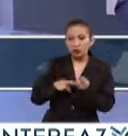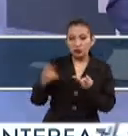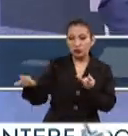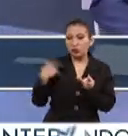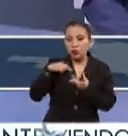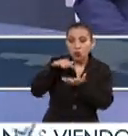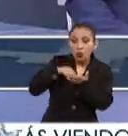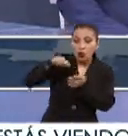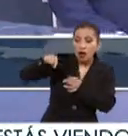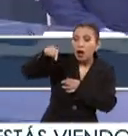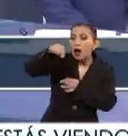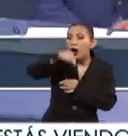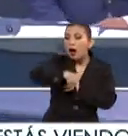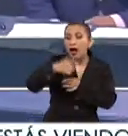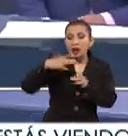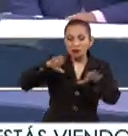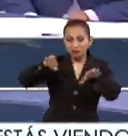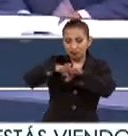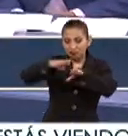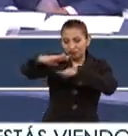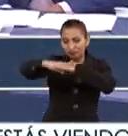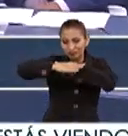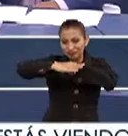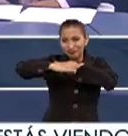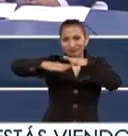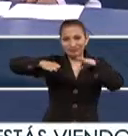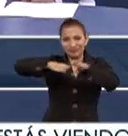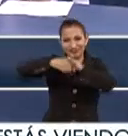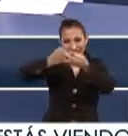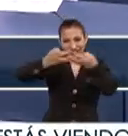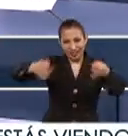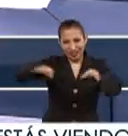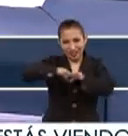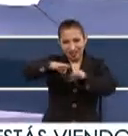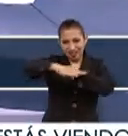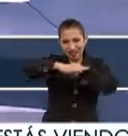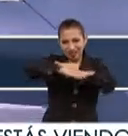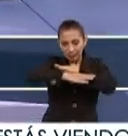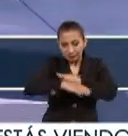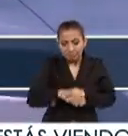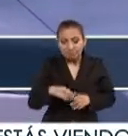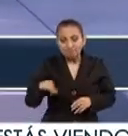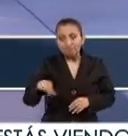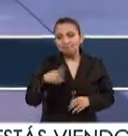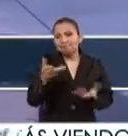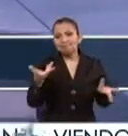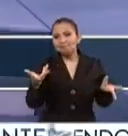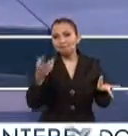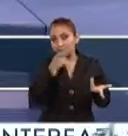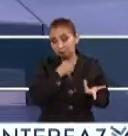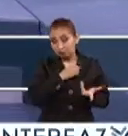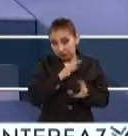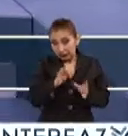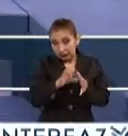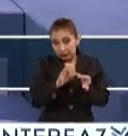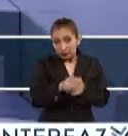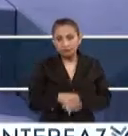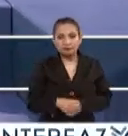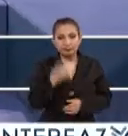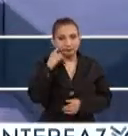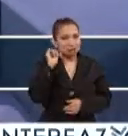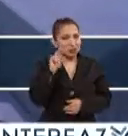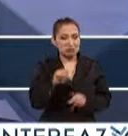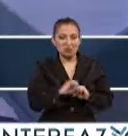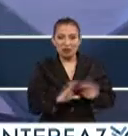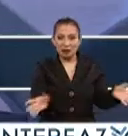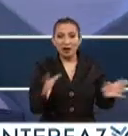la localización de estas diferentes conjunciones en las placas de nuestro planeta. etcétera, ¿no? No sé si nos puede explicar. Yo creo que lo